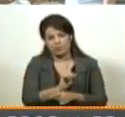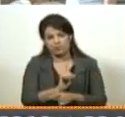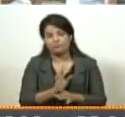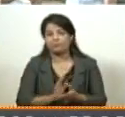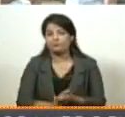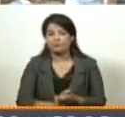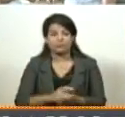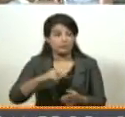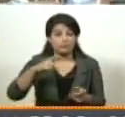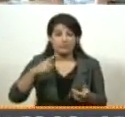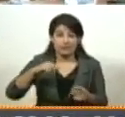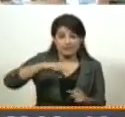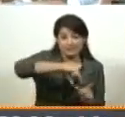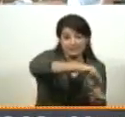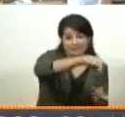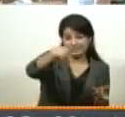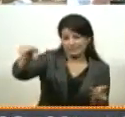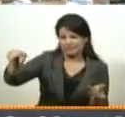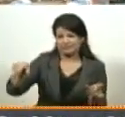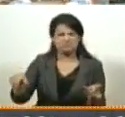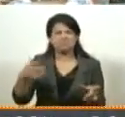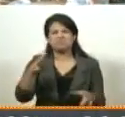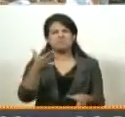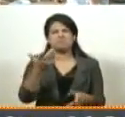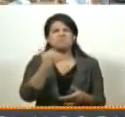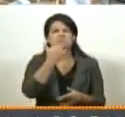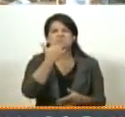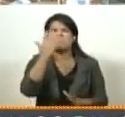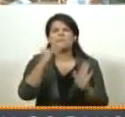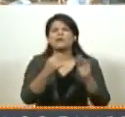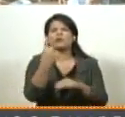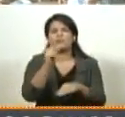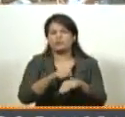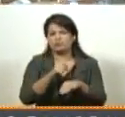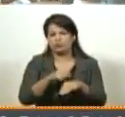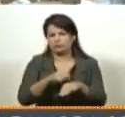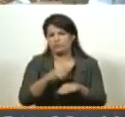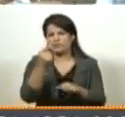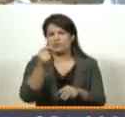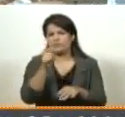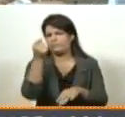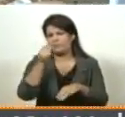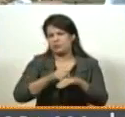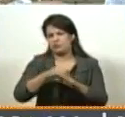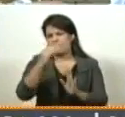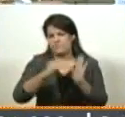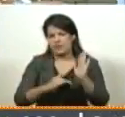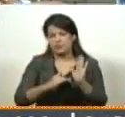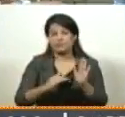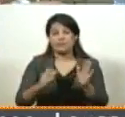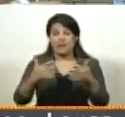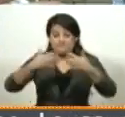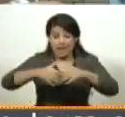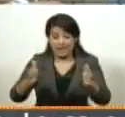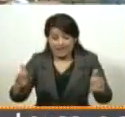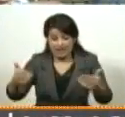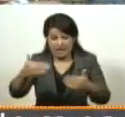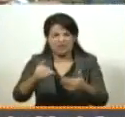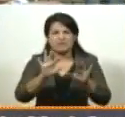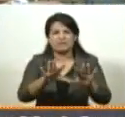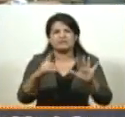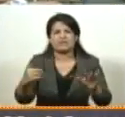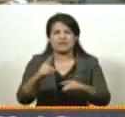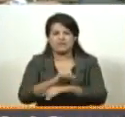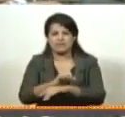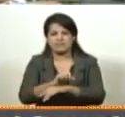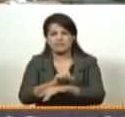de votación es un poquito menos de un minuto, frente a la máquina un promedio de 16 segundos. Es